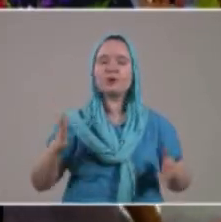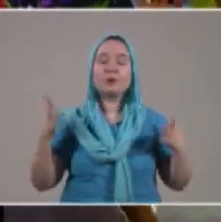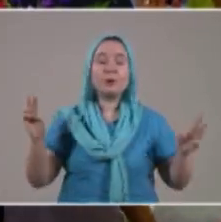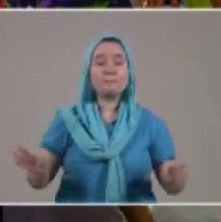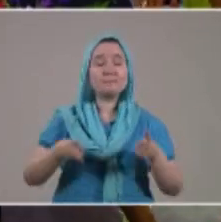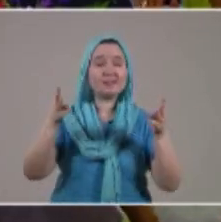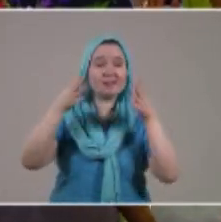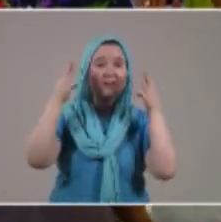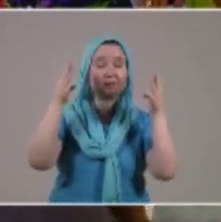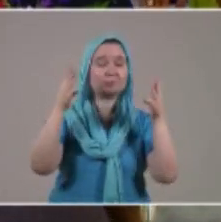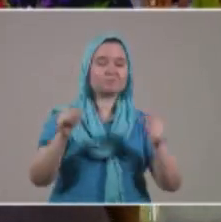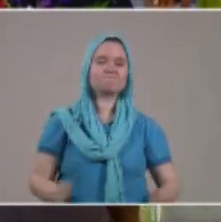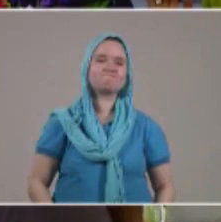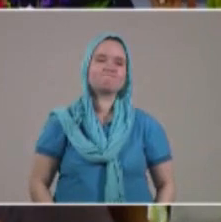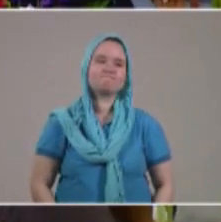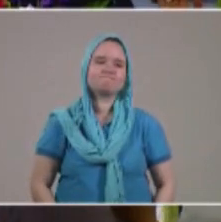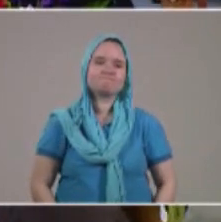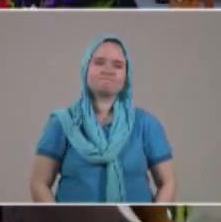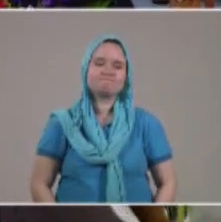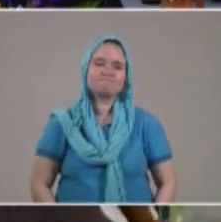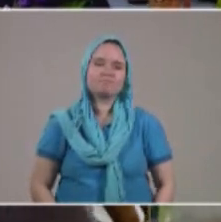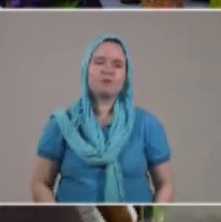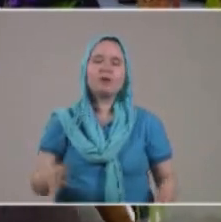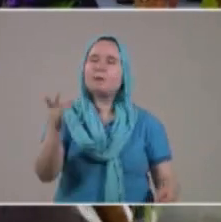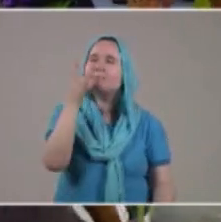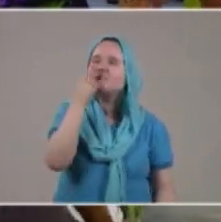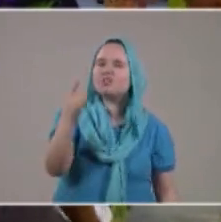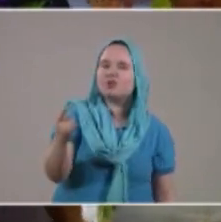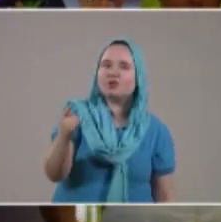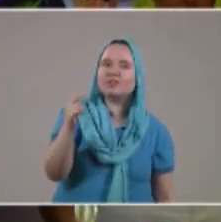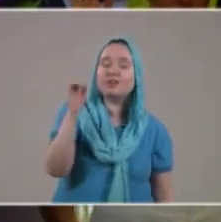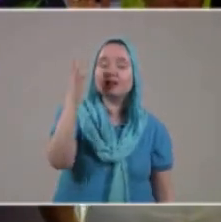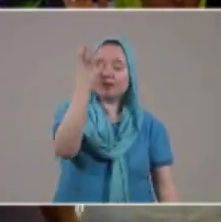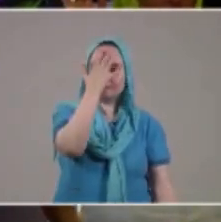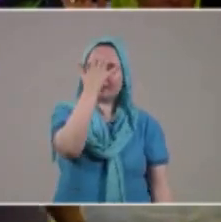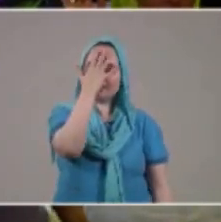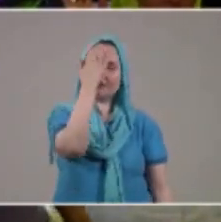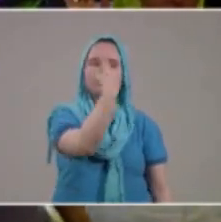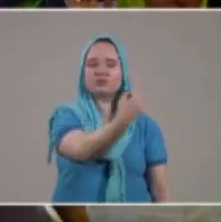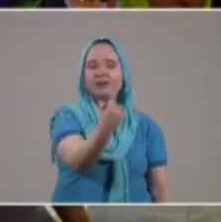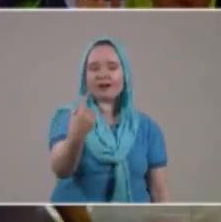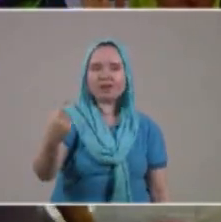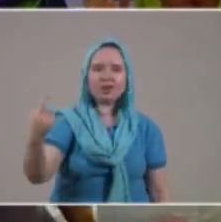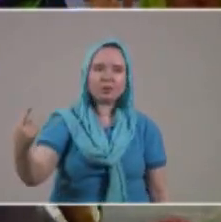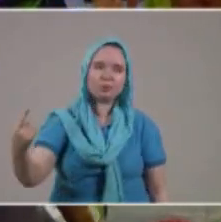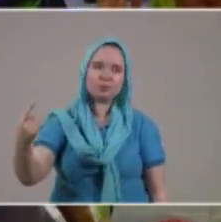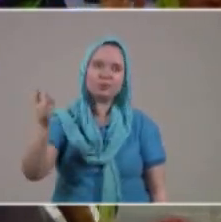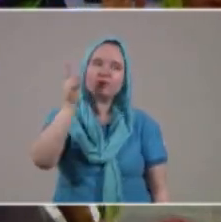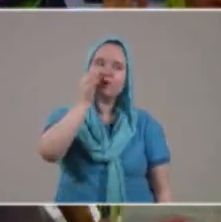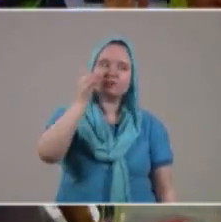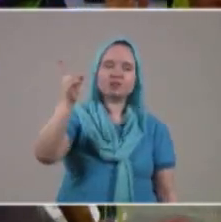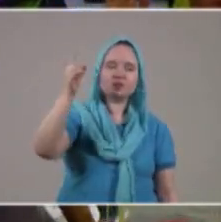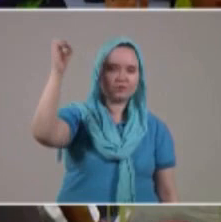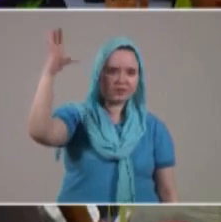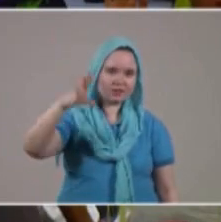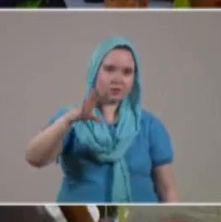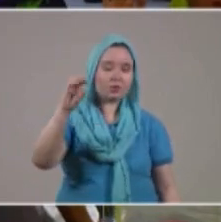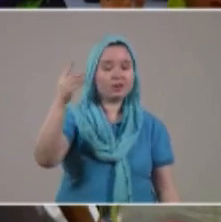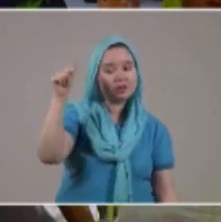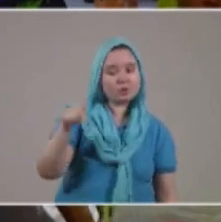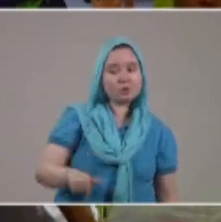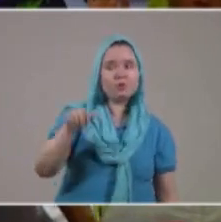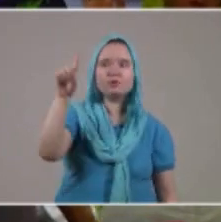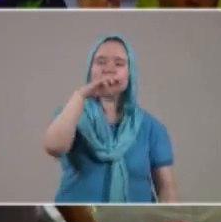nuevo nacimiento, Señor. Perdona los pecados de cada uno, Señor bendito, y que hoy